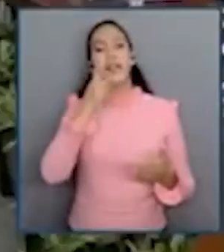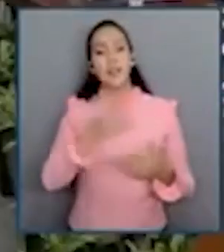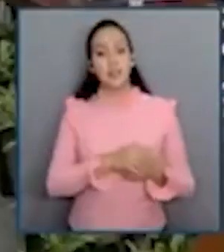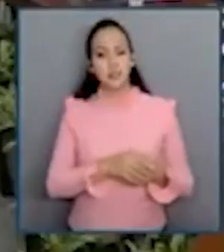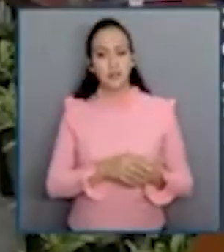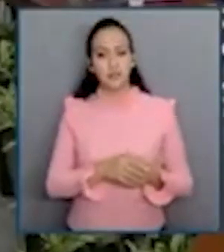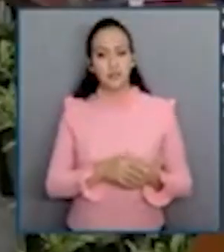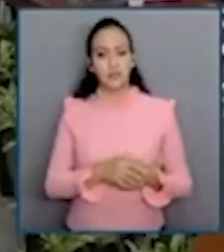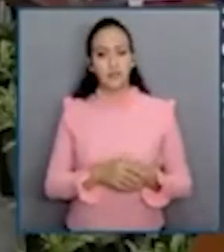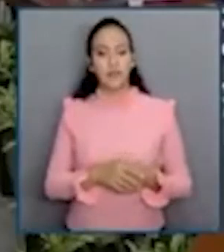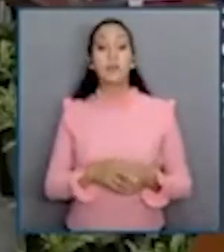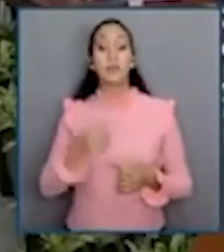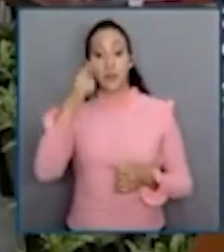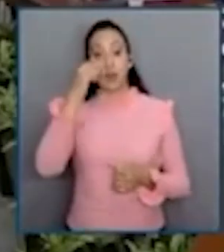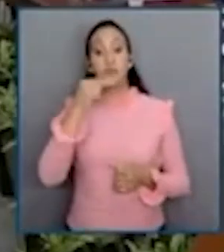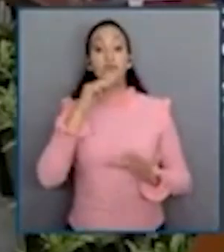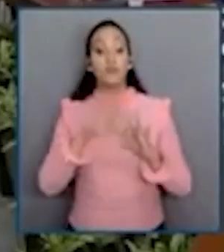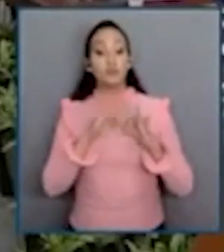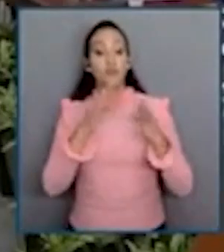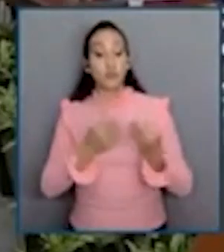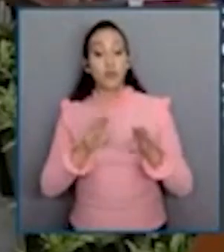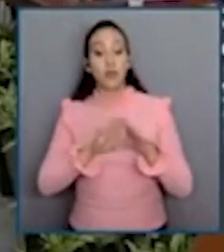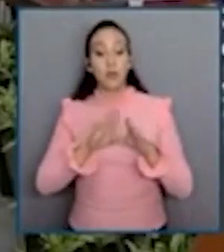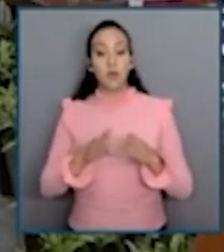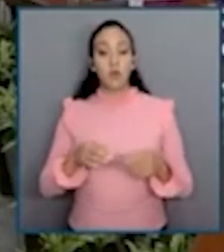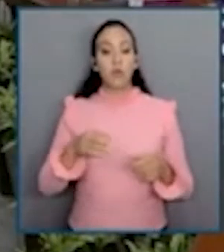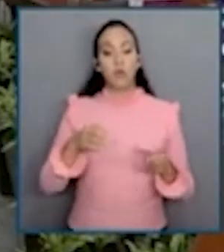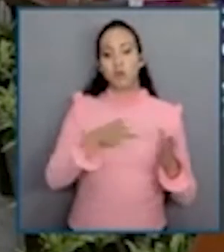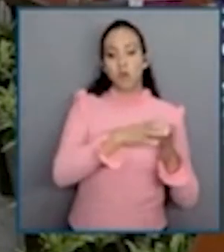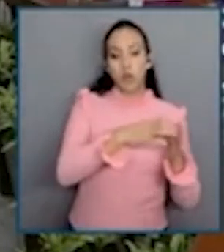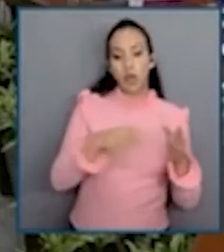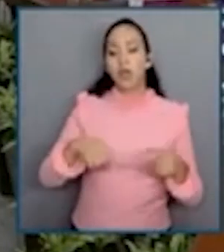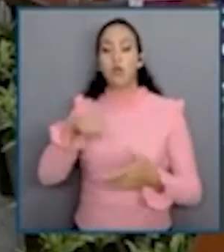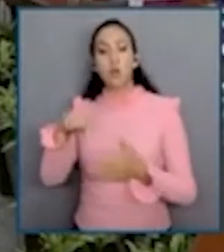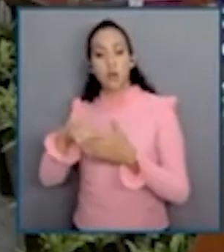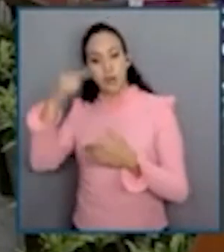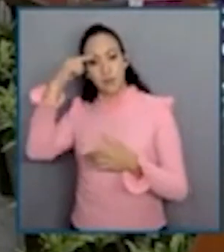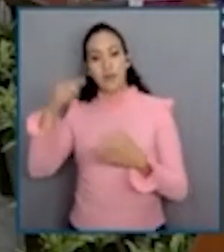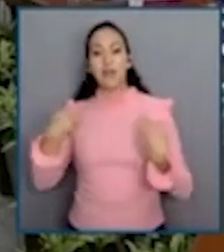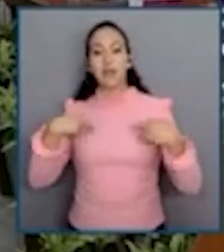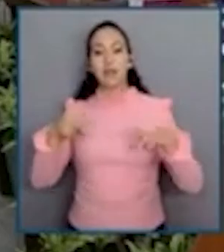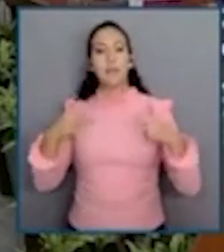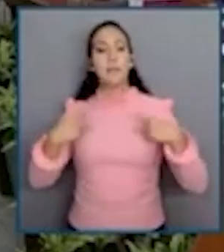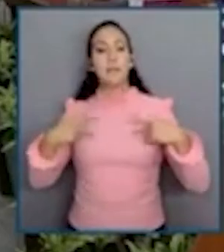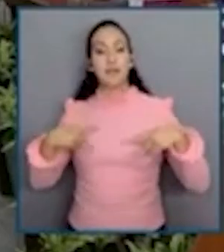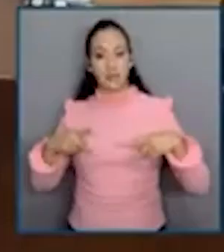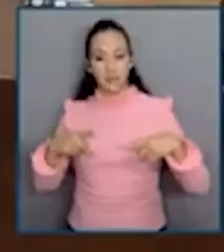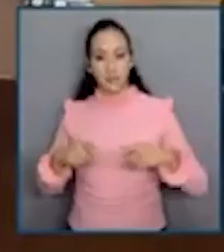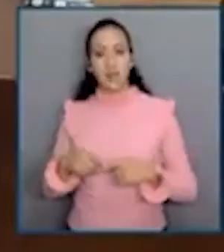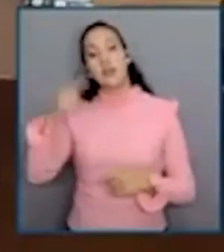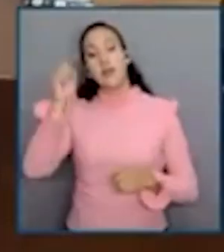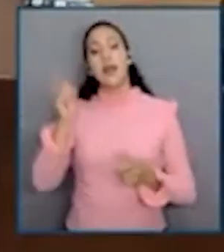aplicación de la fórmula de asignación de las curules y los escaños por el principio de representación proporcional en el Congreso de La